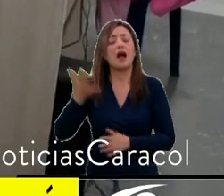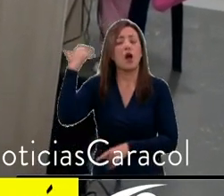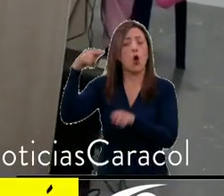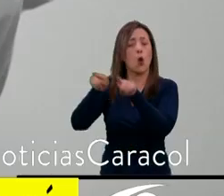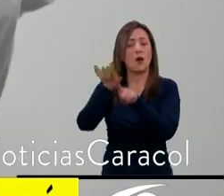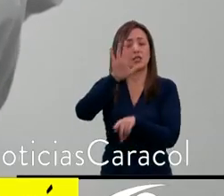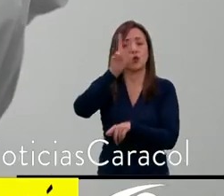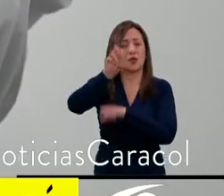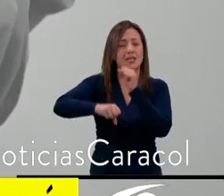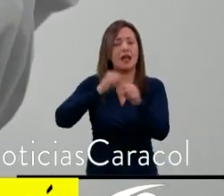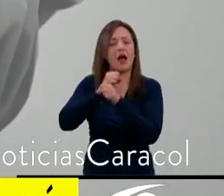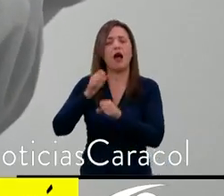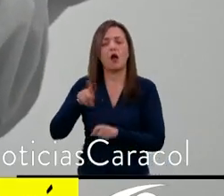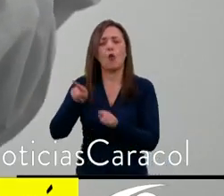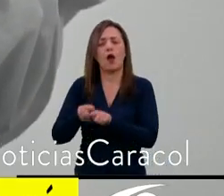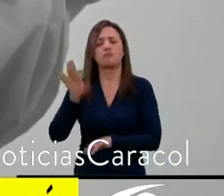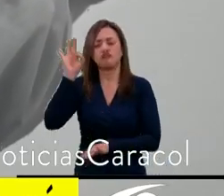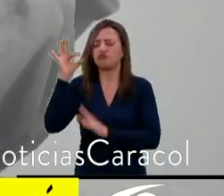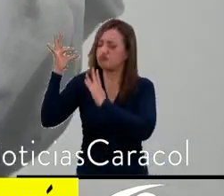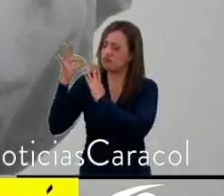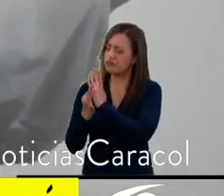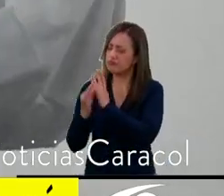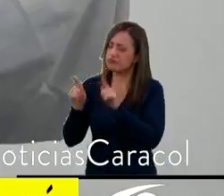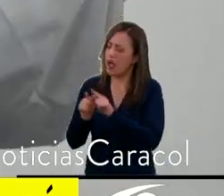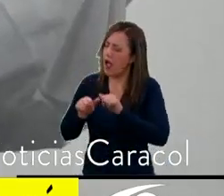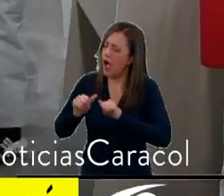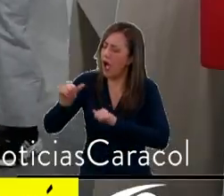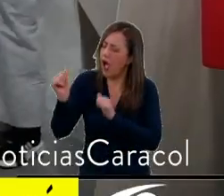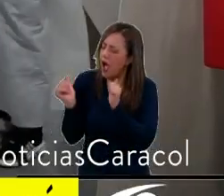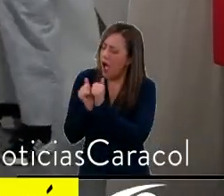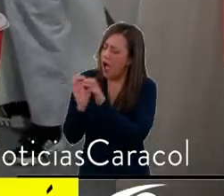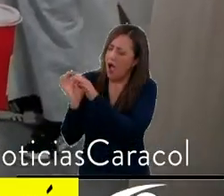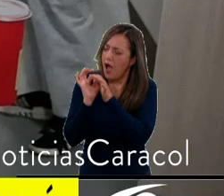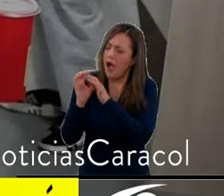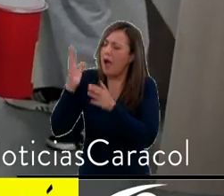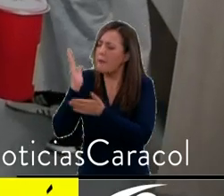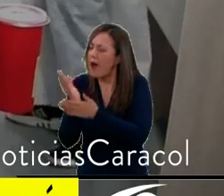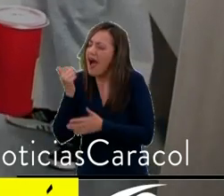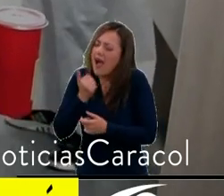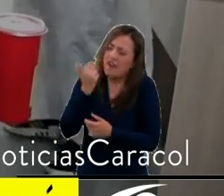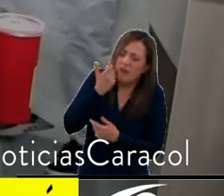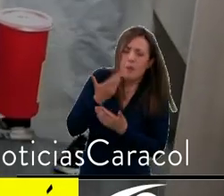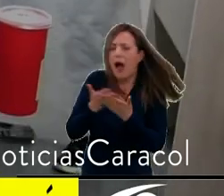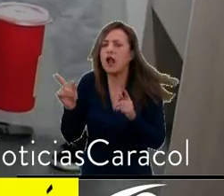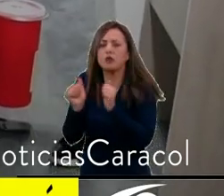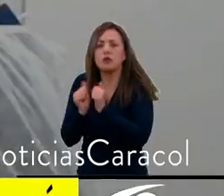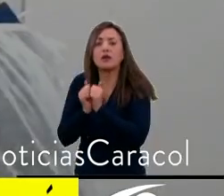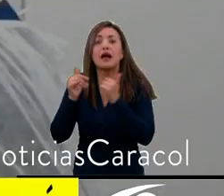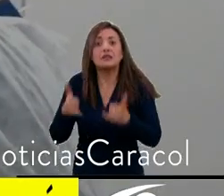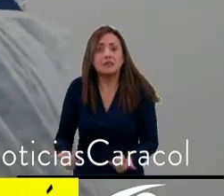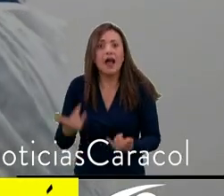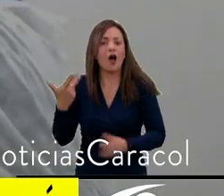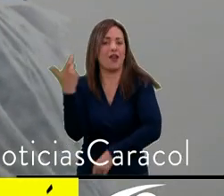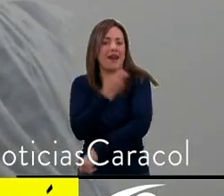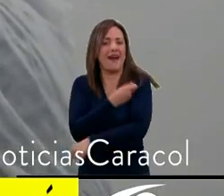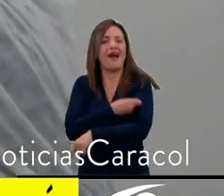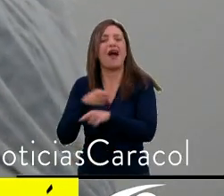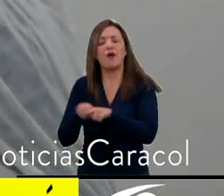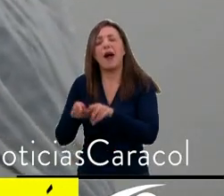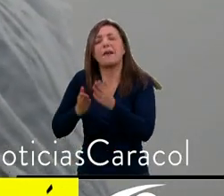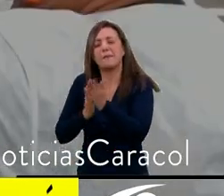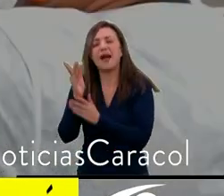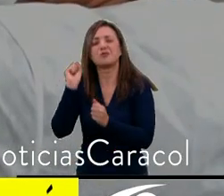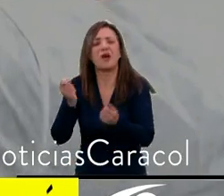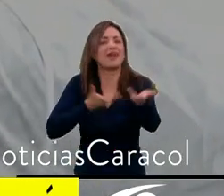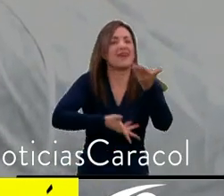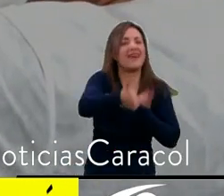estar unidos en la enfermedad, esta semana recibieron la vacuna contra el COVID-19 el mismo día, una dosis de vida que les permitirá volver a compartir con sus